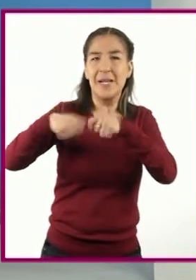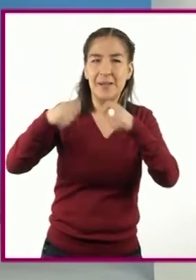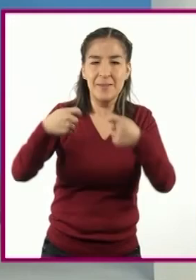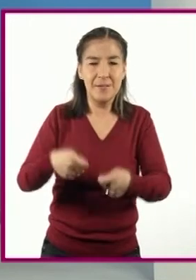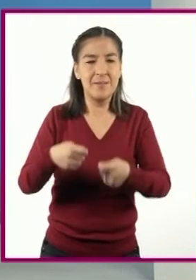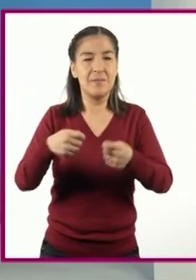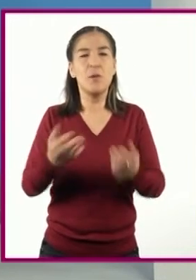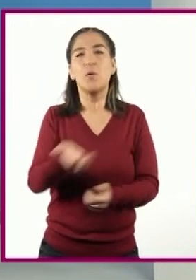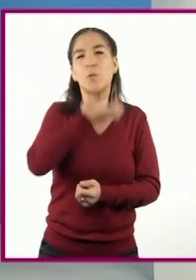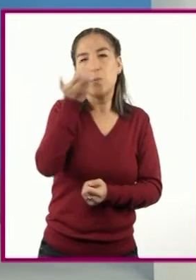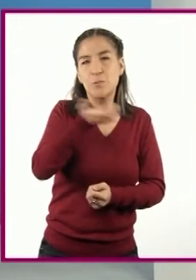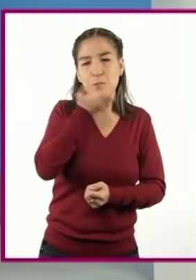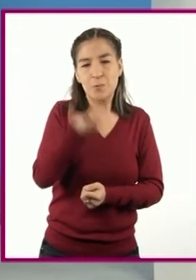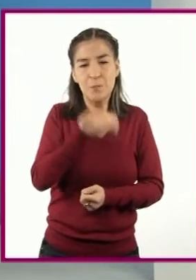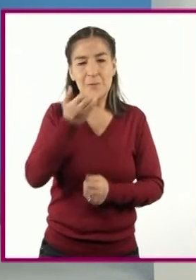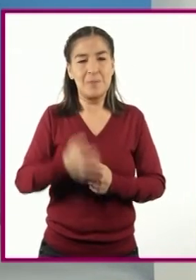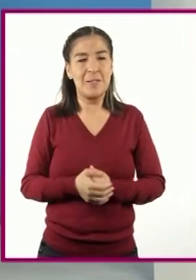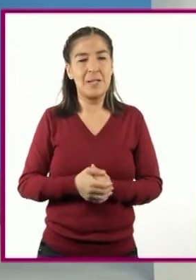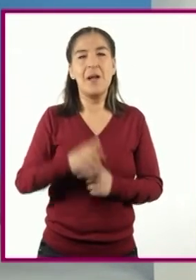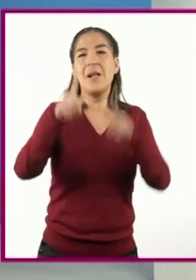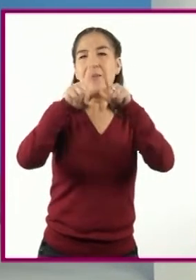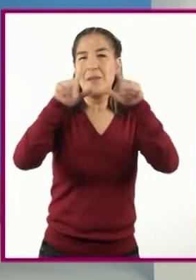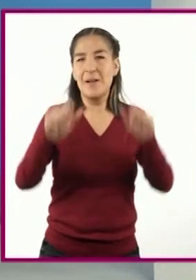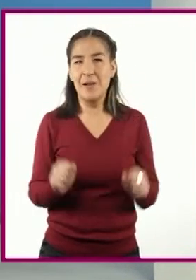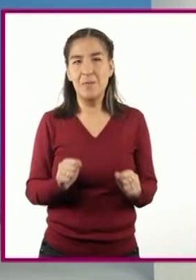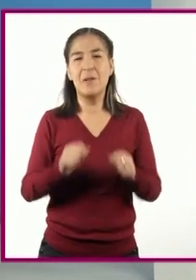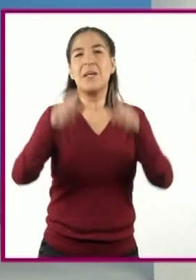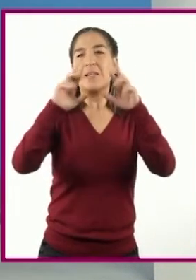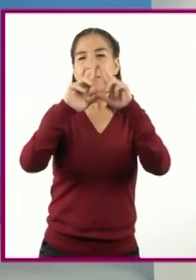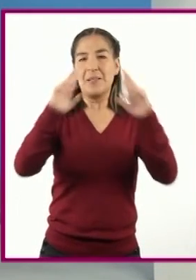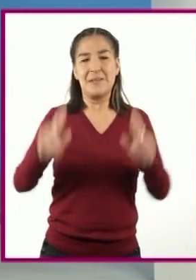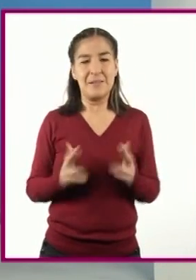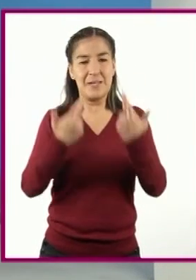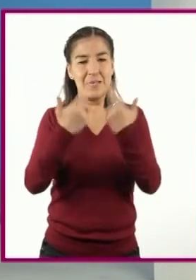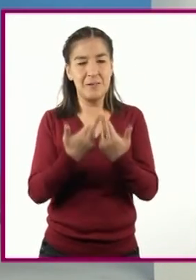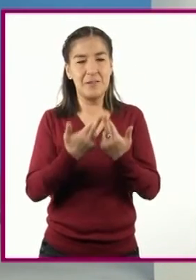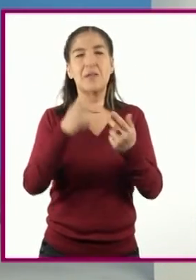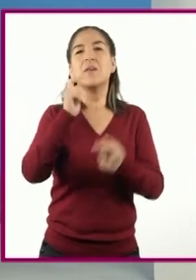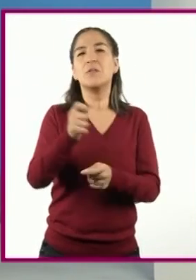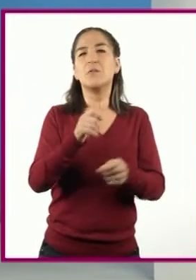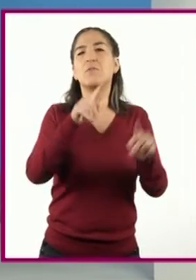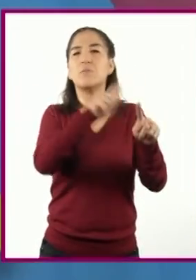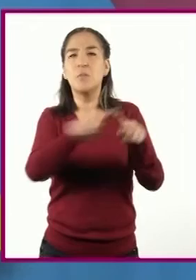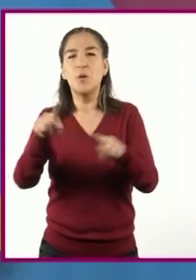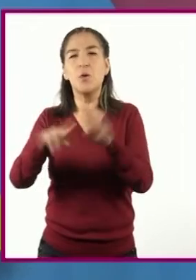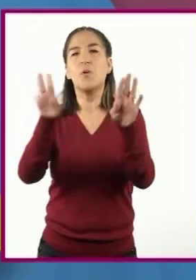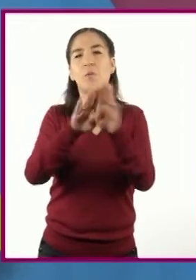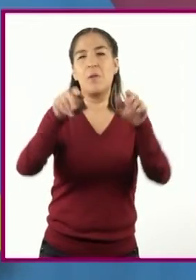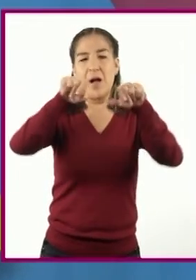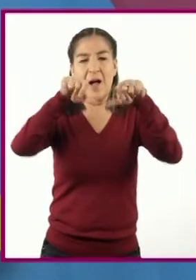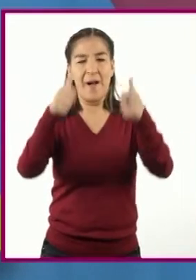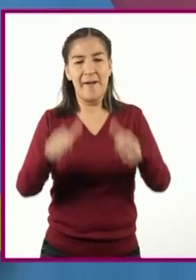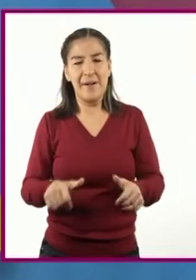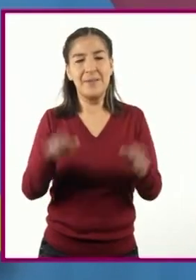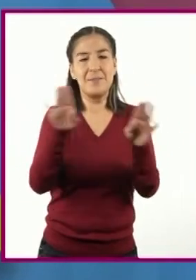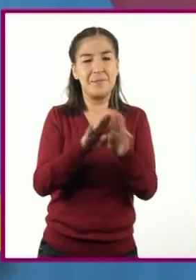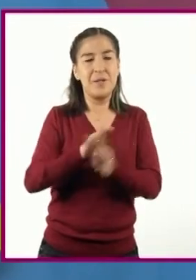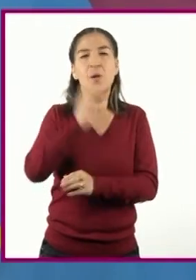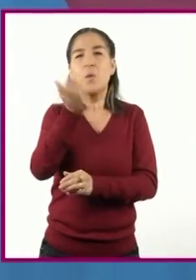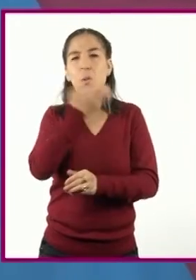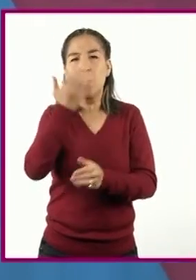tradiciones, costumbres, lengua, religión y grados de desarrollo artístico que se